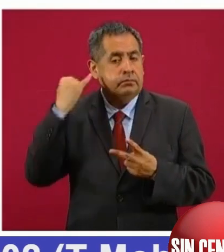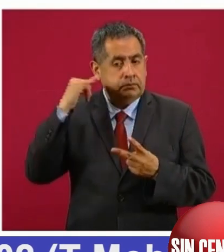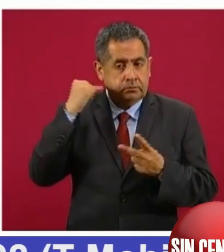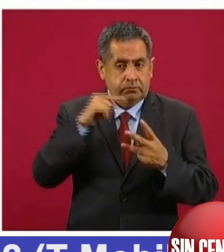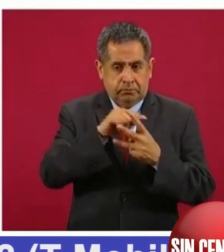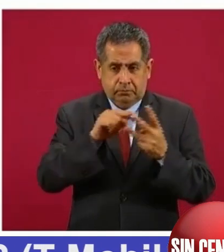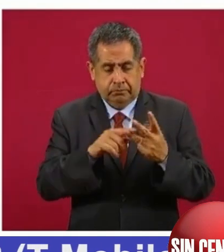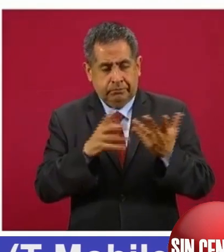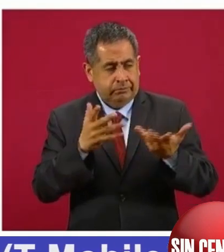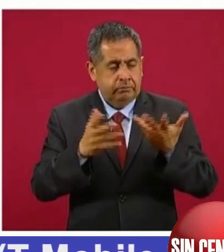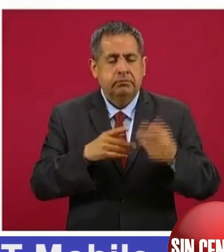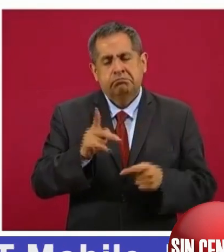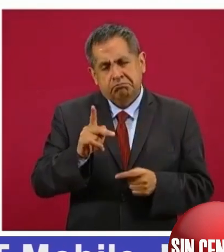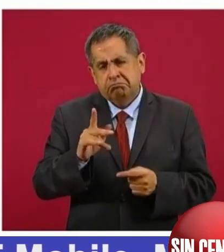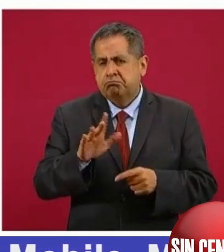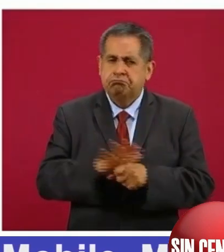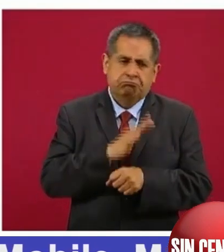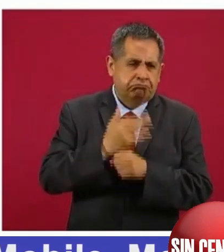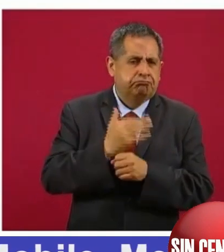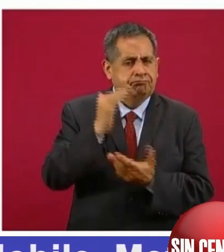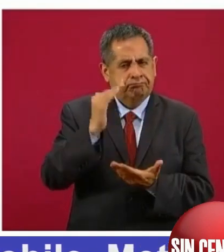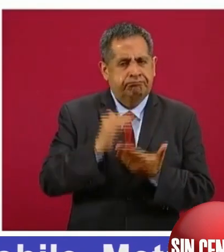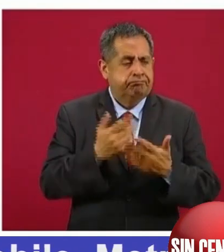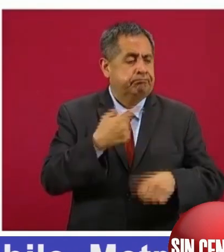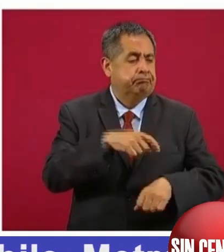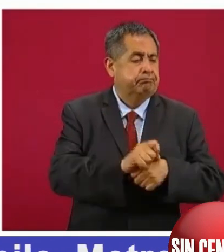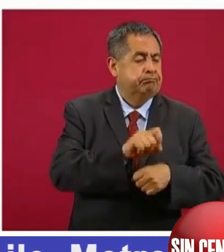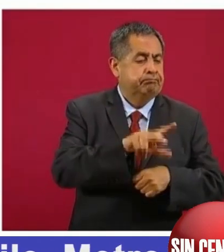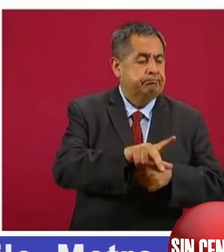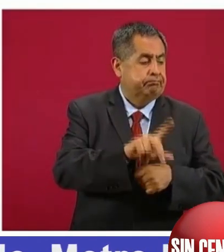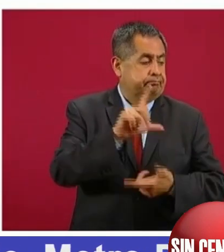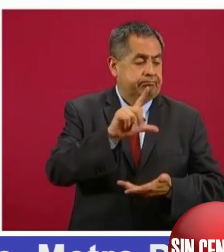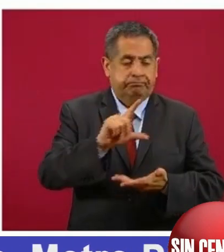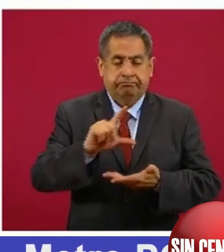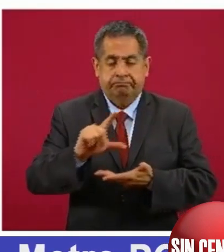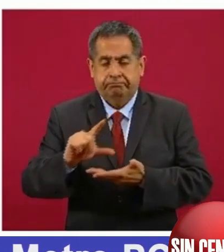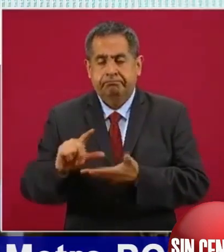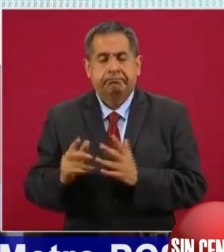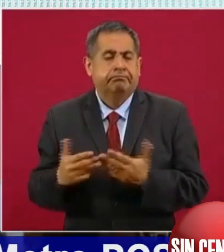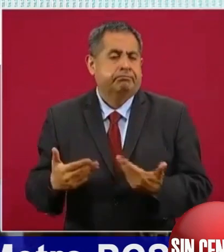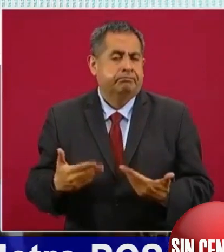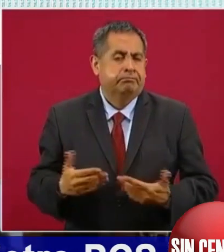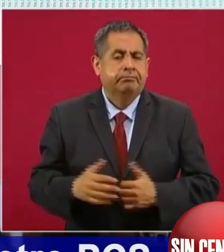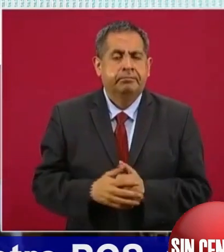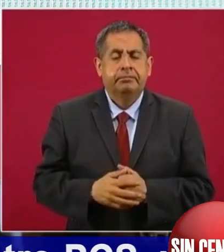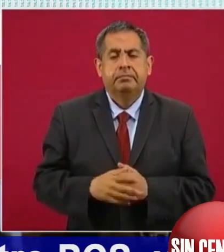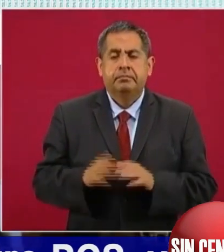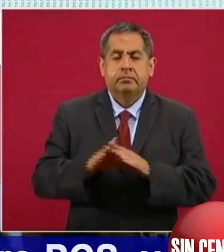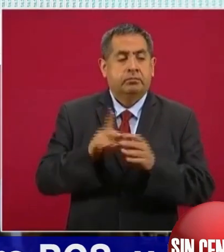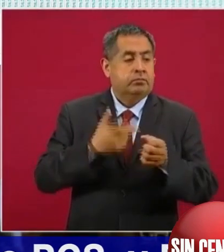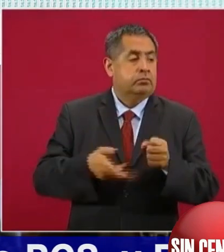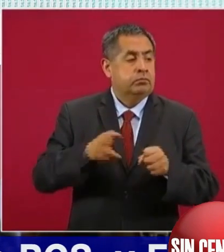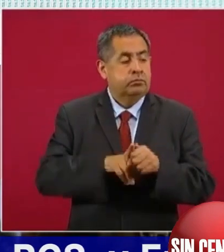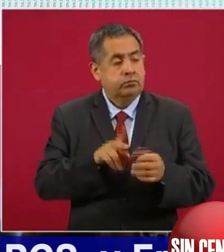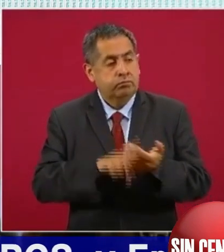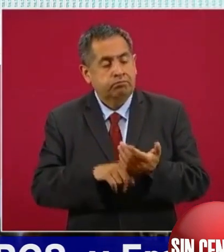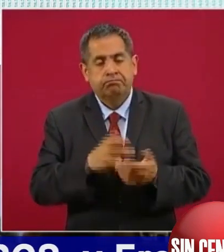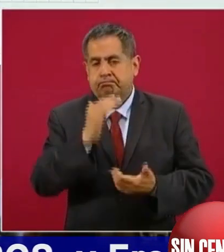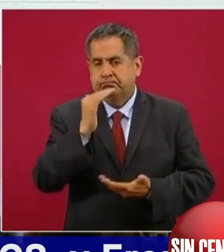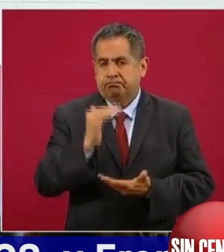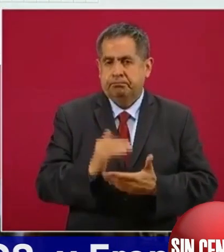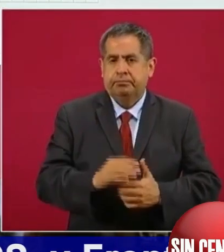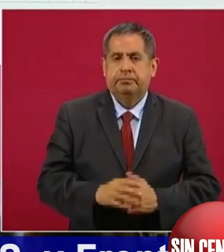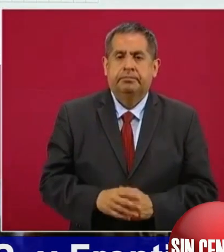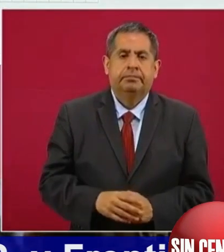general ha tenido una reducción desde la semana 28 del año, tercera semana de julio, y la ocupación hospitalaria en descenso. La